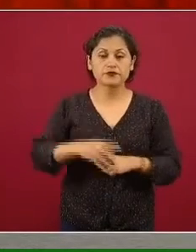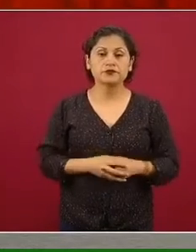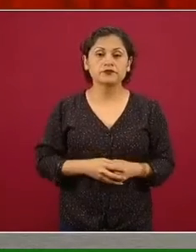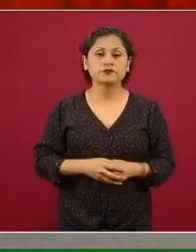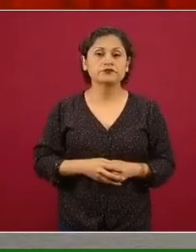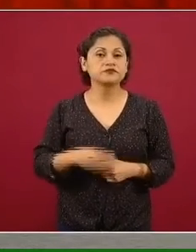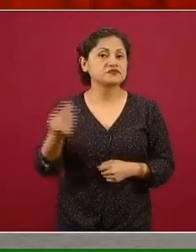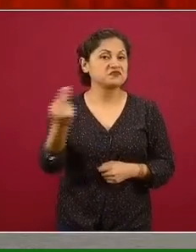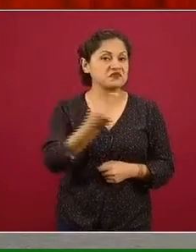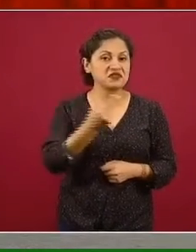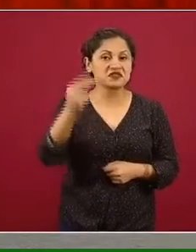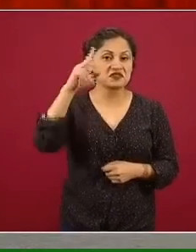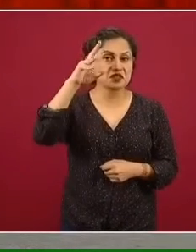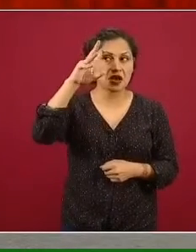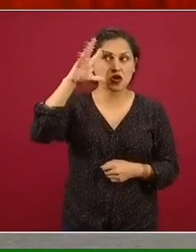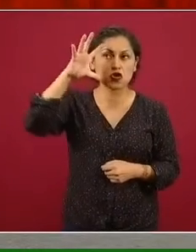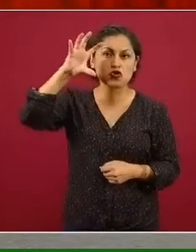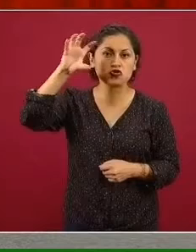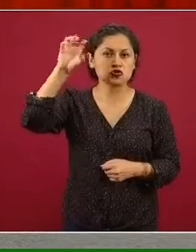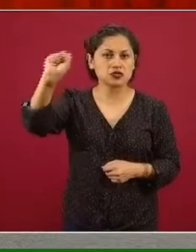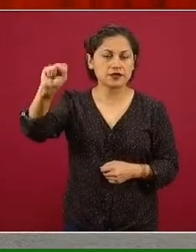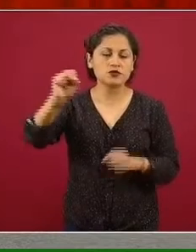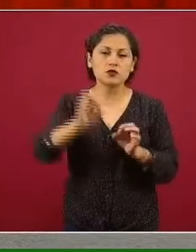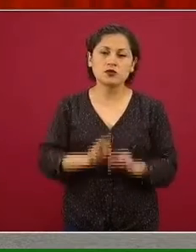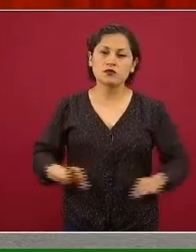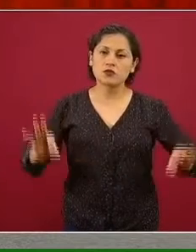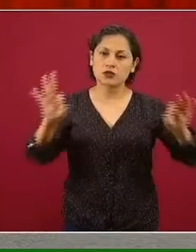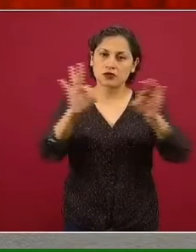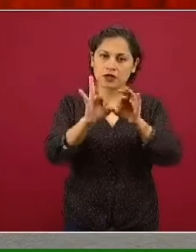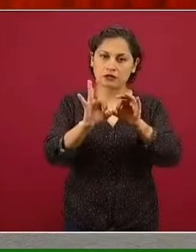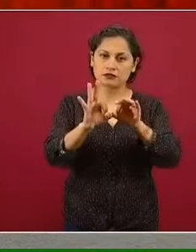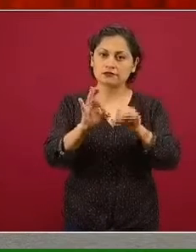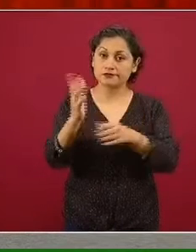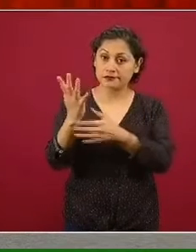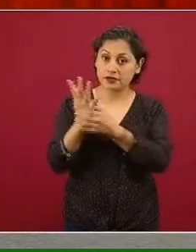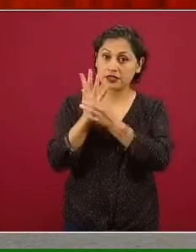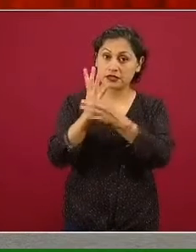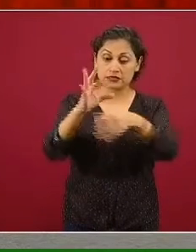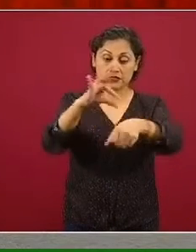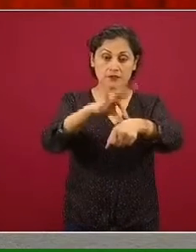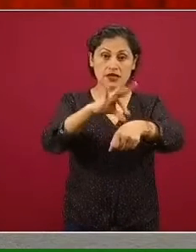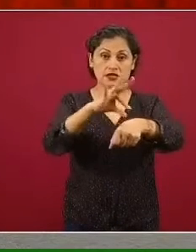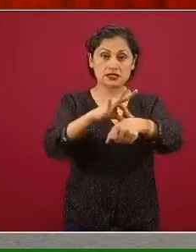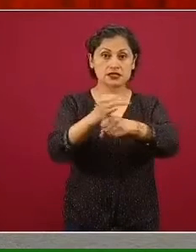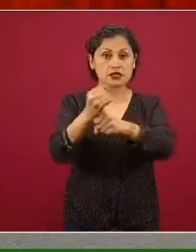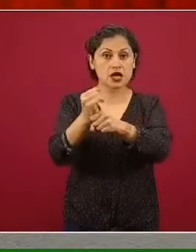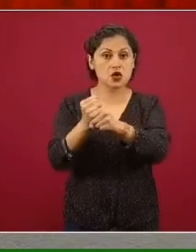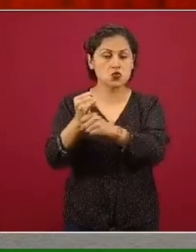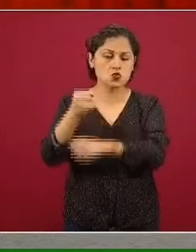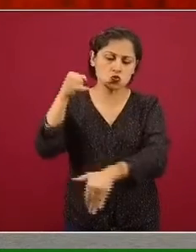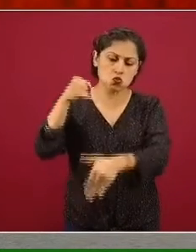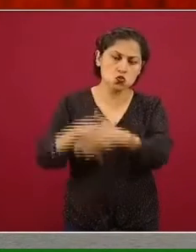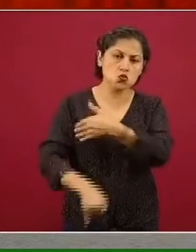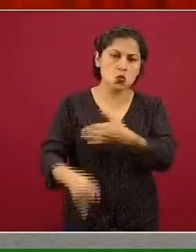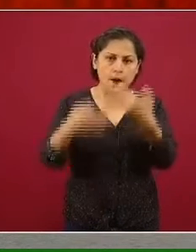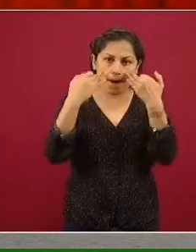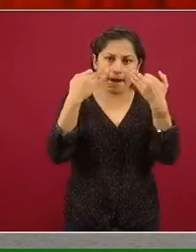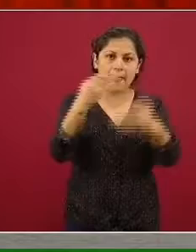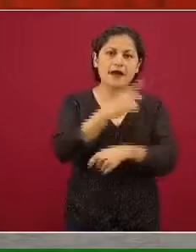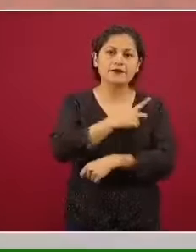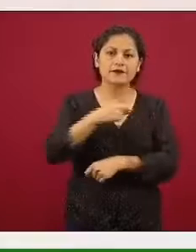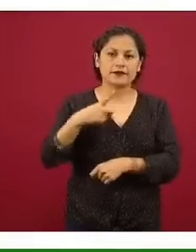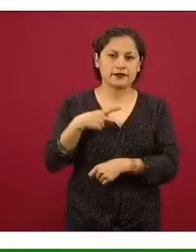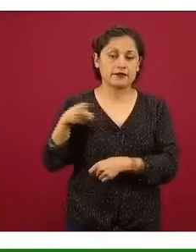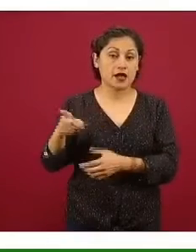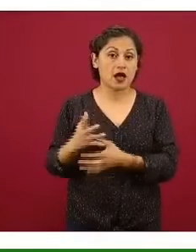concepto fundamental que es el de la medicina basada en evidencia, en el cual se establece que la calidad de la atención médica